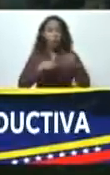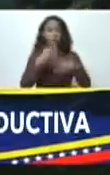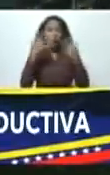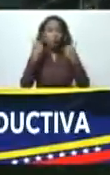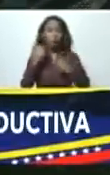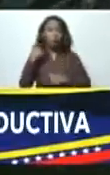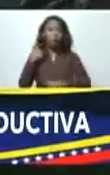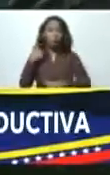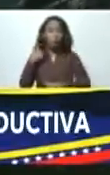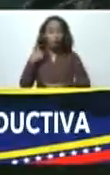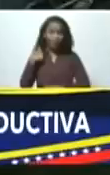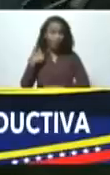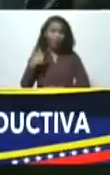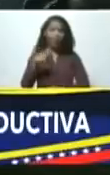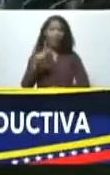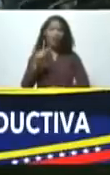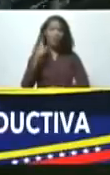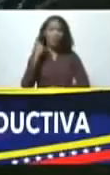que ser...